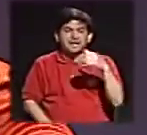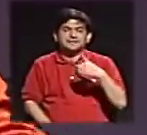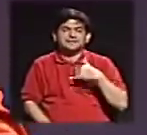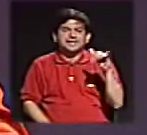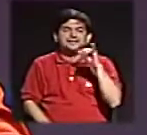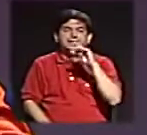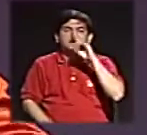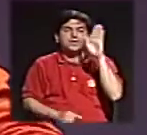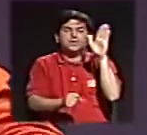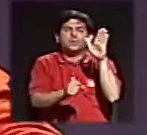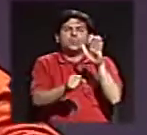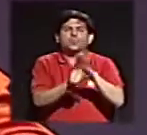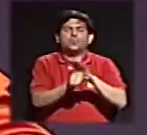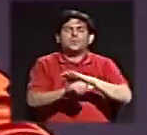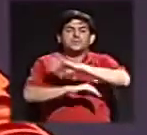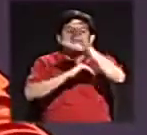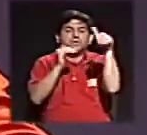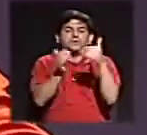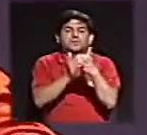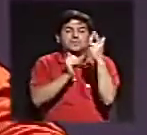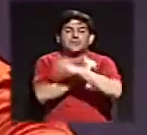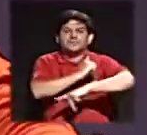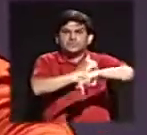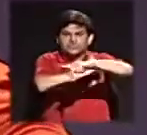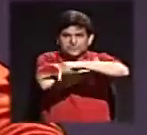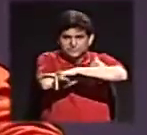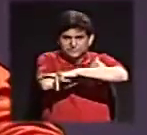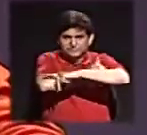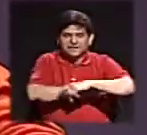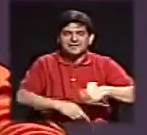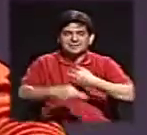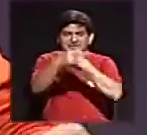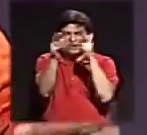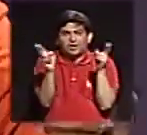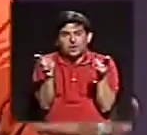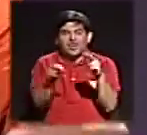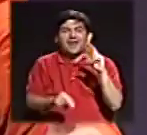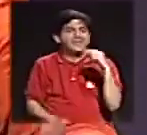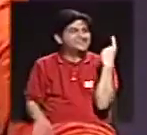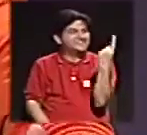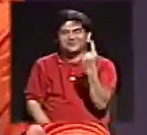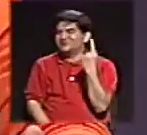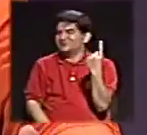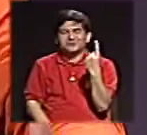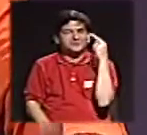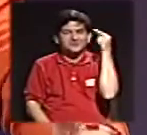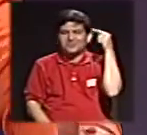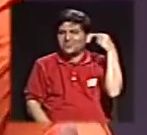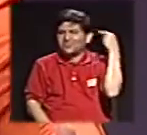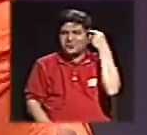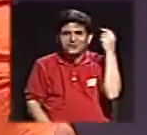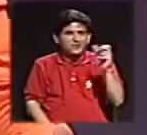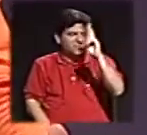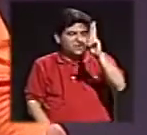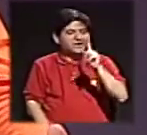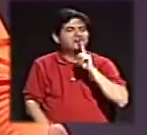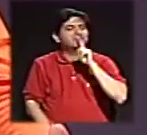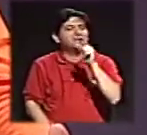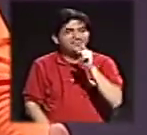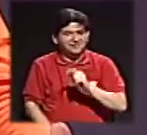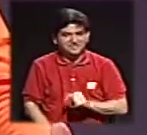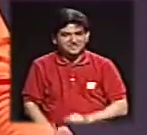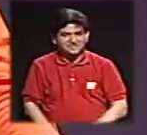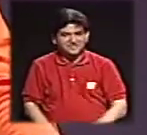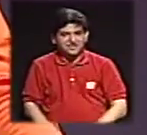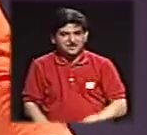un cumplimiento para el resto de los estados en la región, ¿verdad? O sea, no solo es que al Estado costarricense le dicen